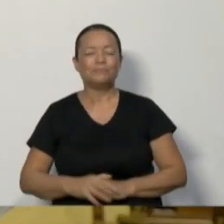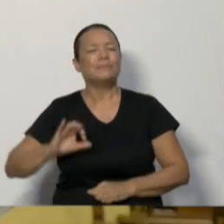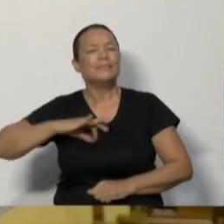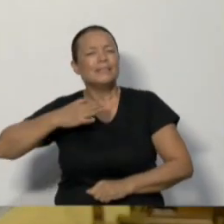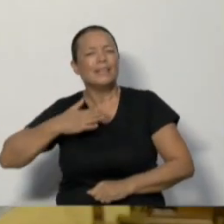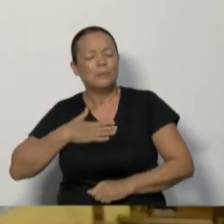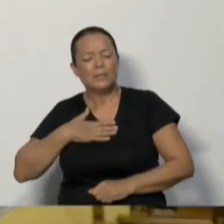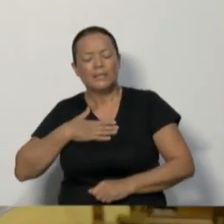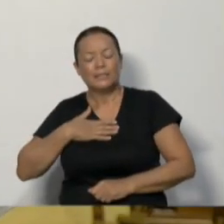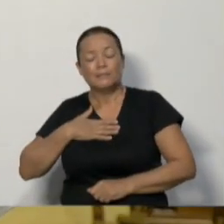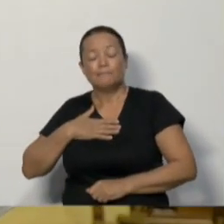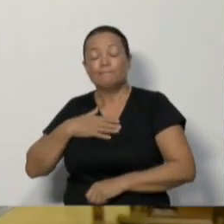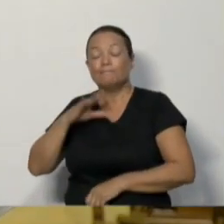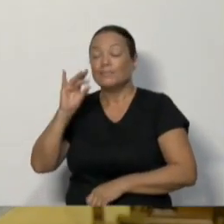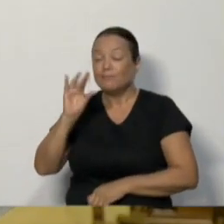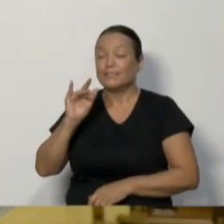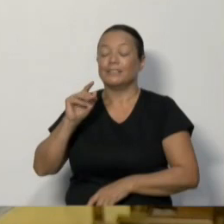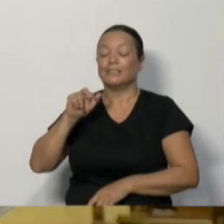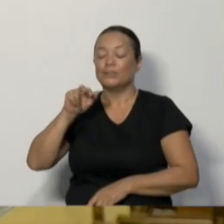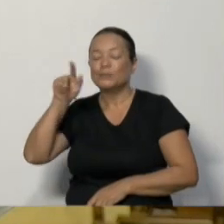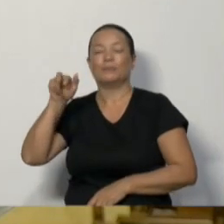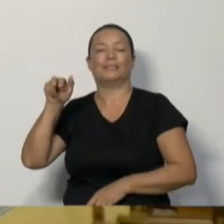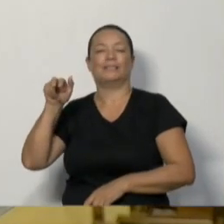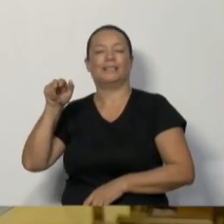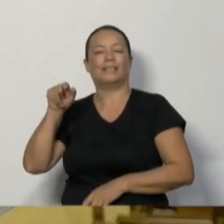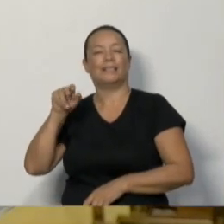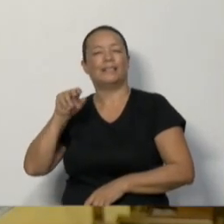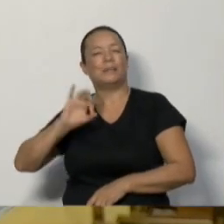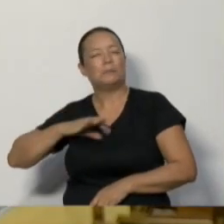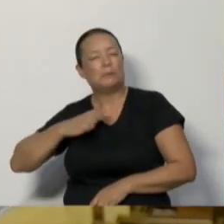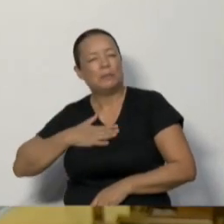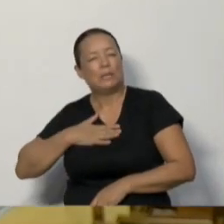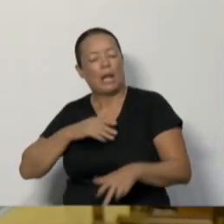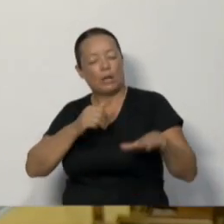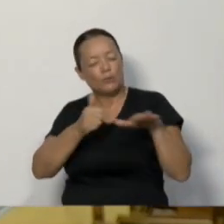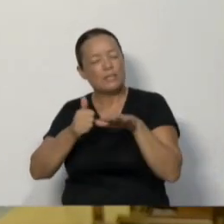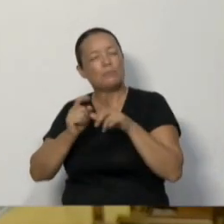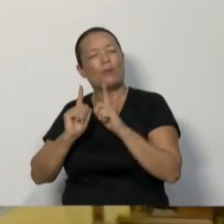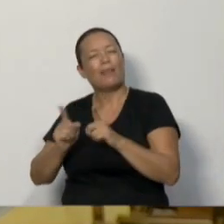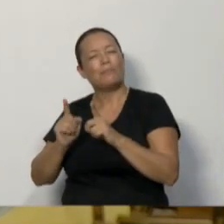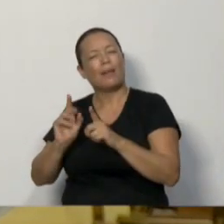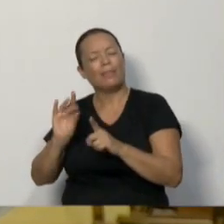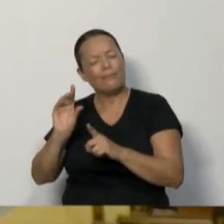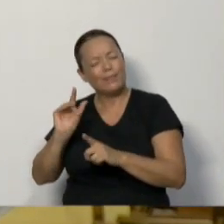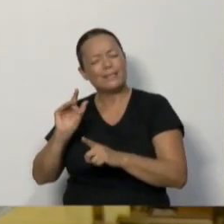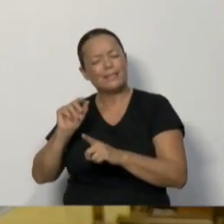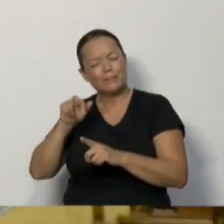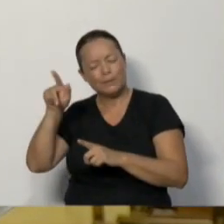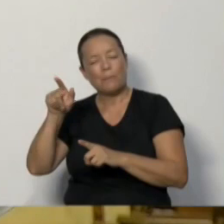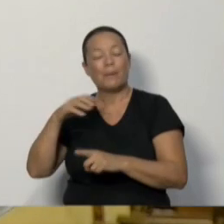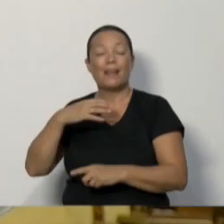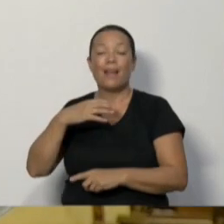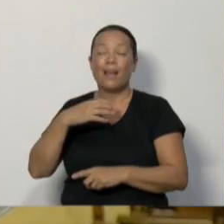La vida se le había hecho cuesta arriba a Abraham, la vida se le había hecho cuesta arriba a los discípulos, pero